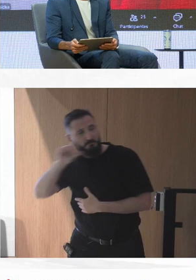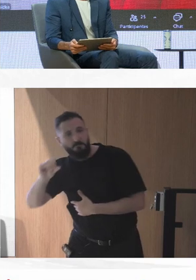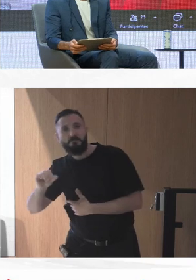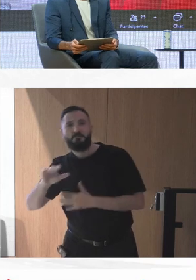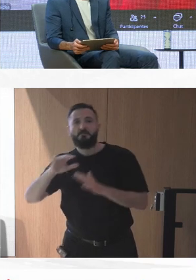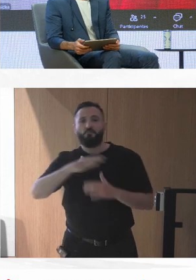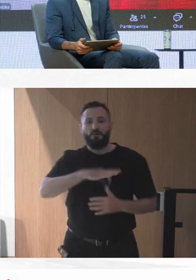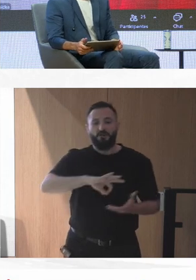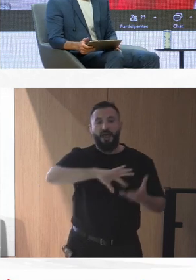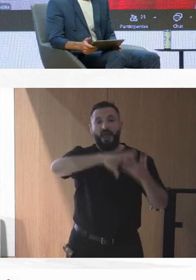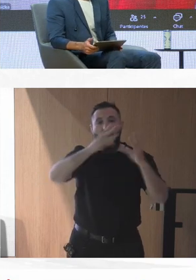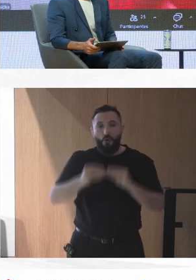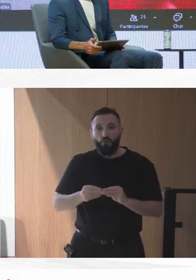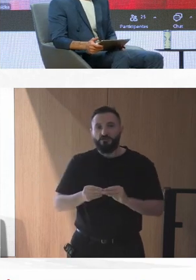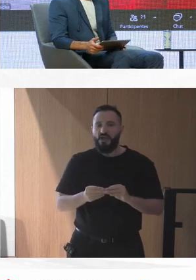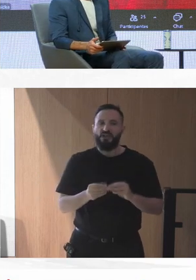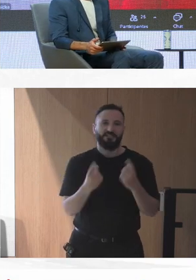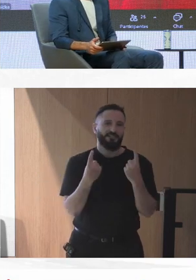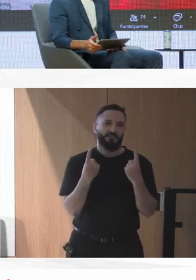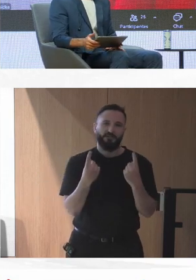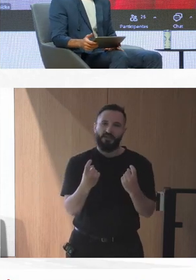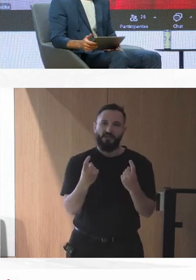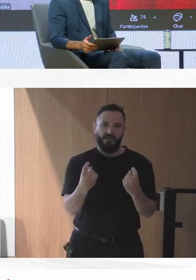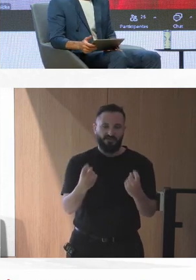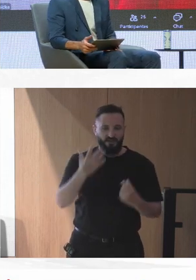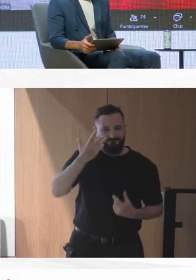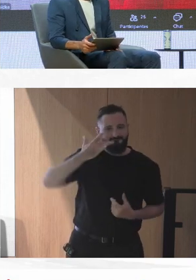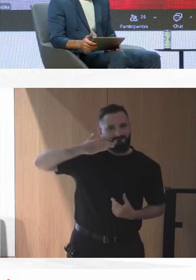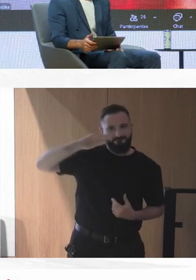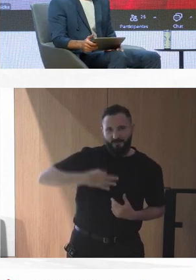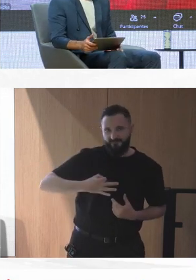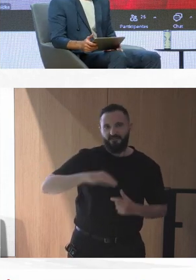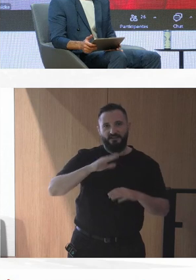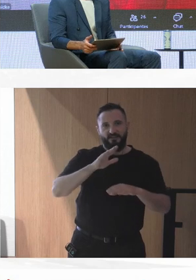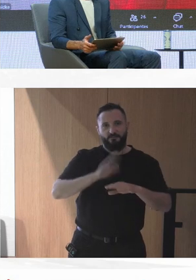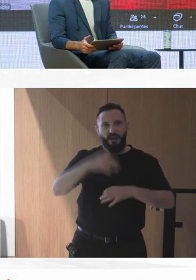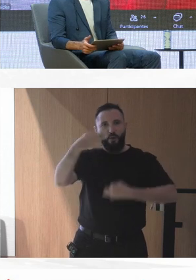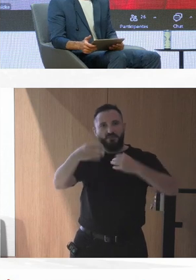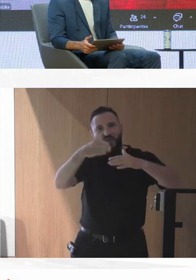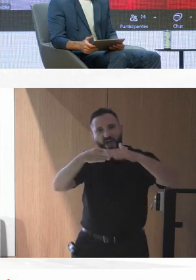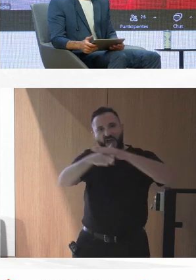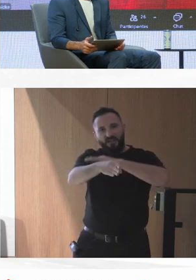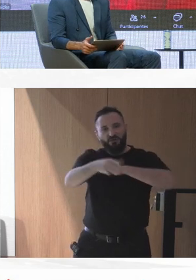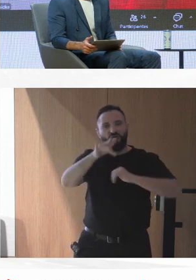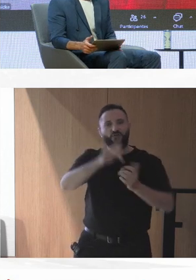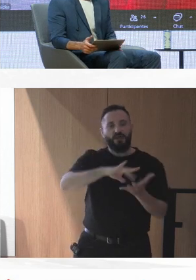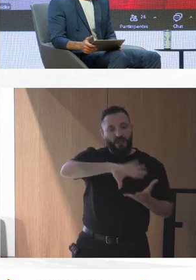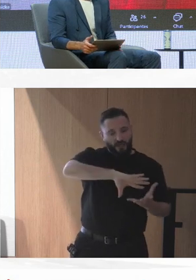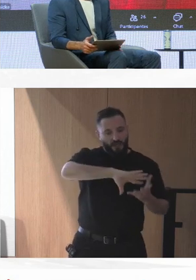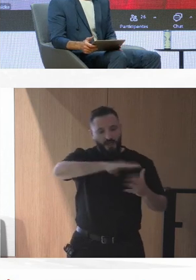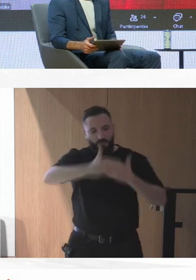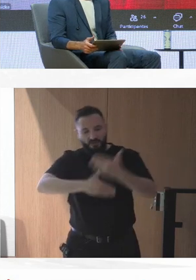los ajustes son necesarios para el acceso a la justicia, así que los ajustes de procedimiento son necesarios